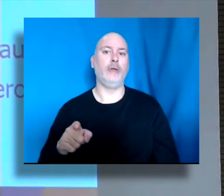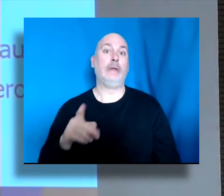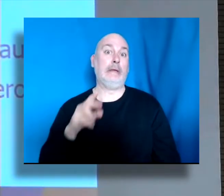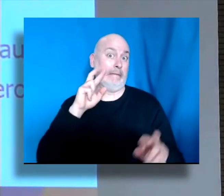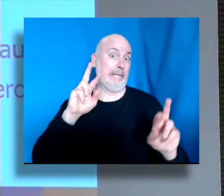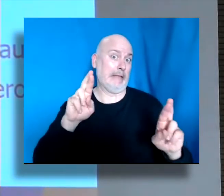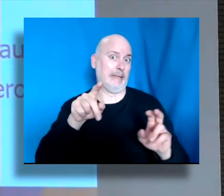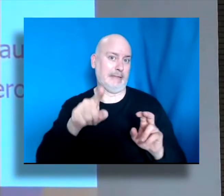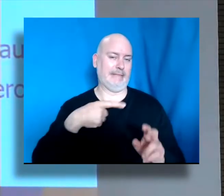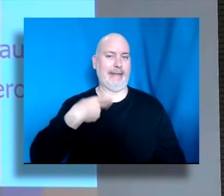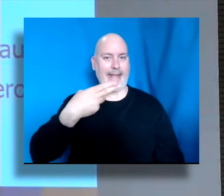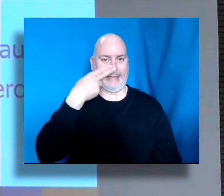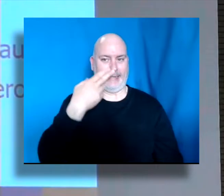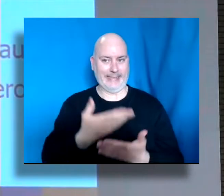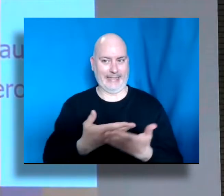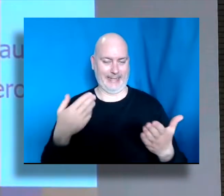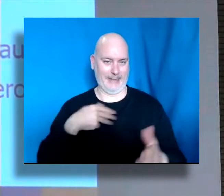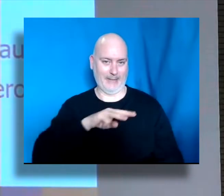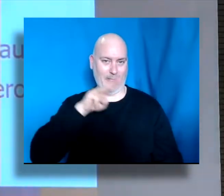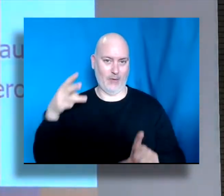webinar que hemos preparado. Muchas gracias.